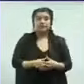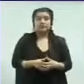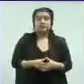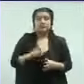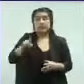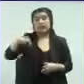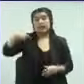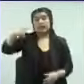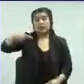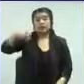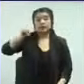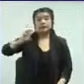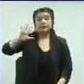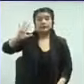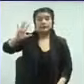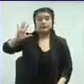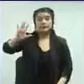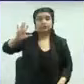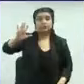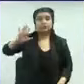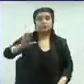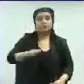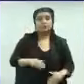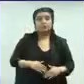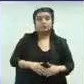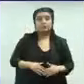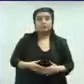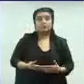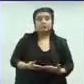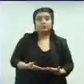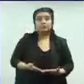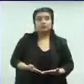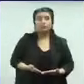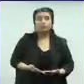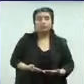Si pudiéramos pasar a la siguiente, por favor.